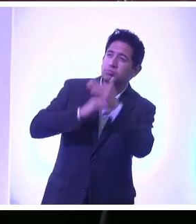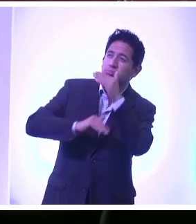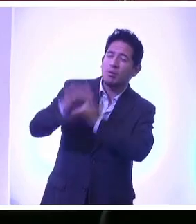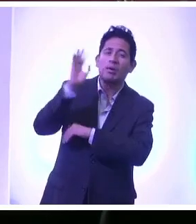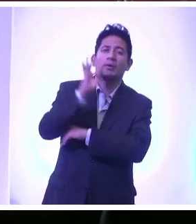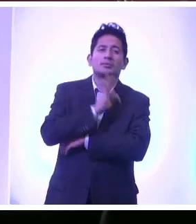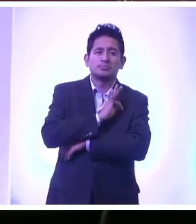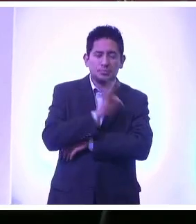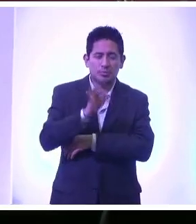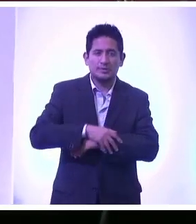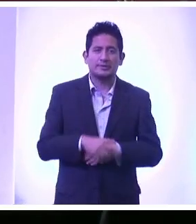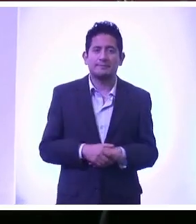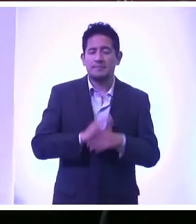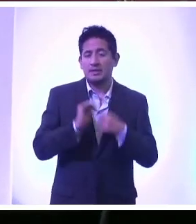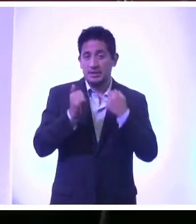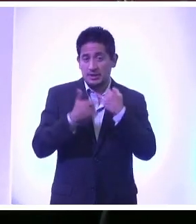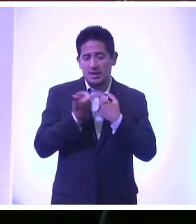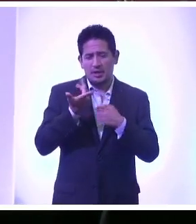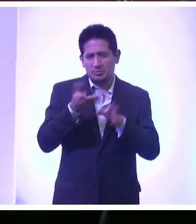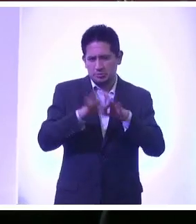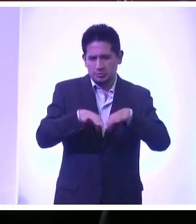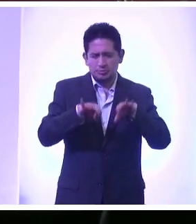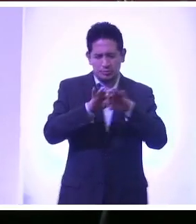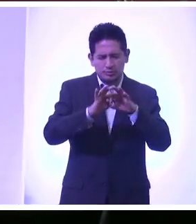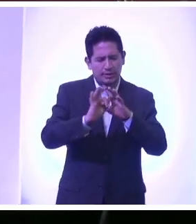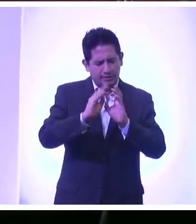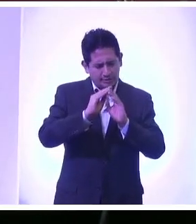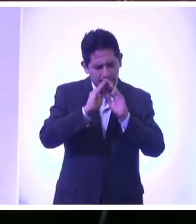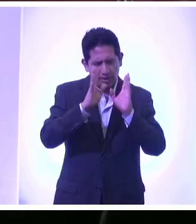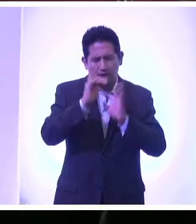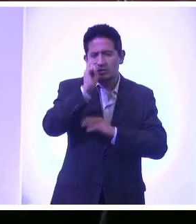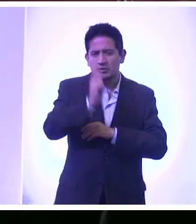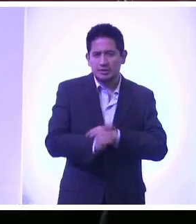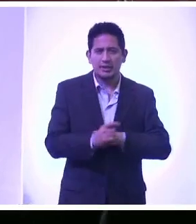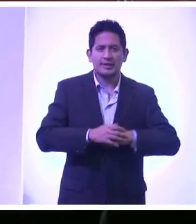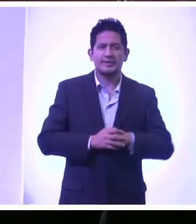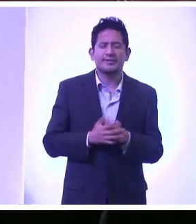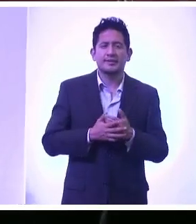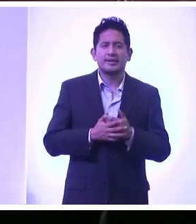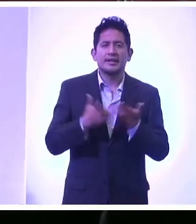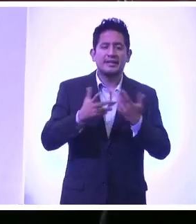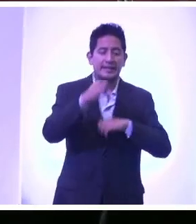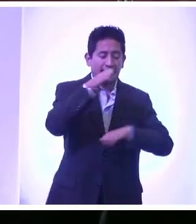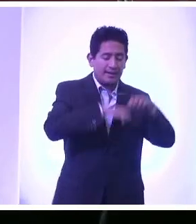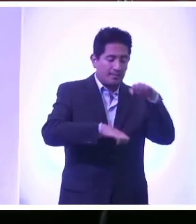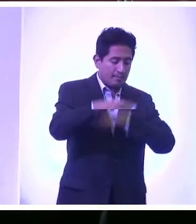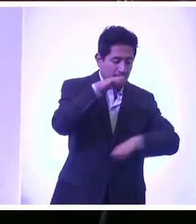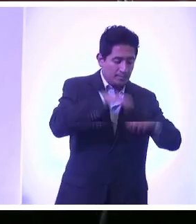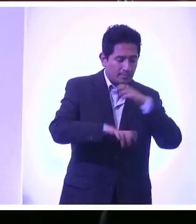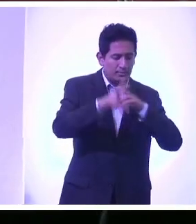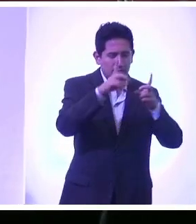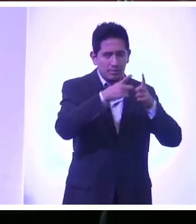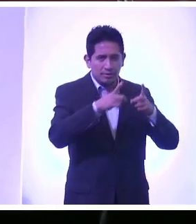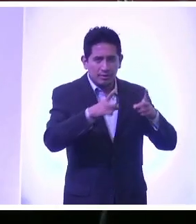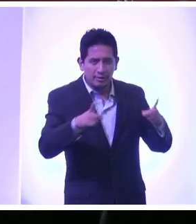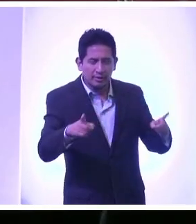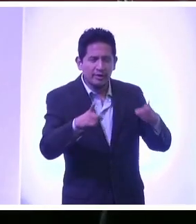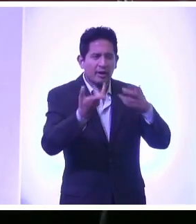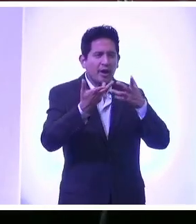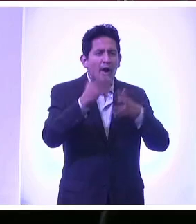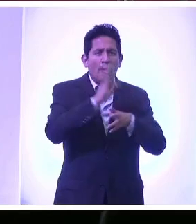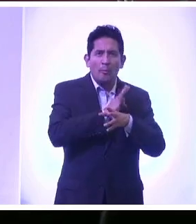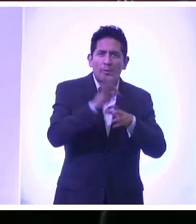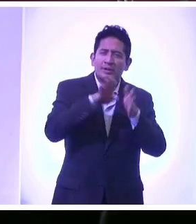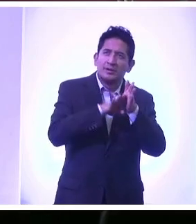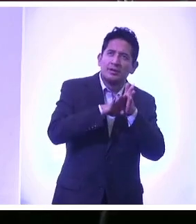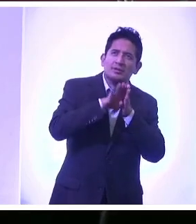una de las cosas bien bien importantes es el desarrollo empresarial el desarrollo y el impulso de